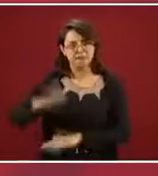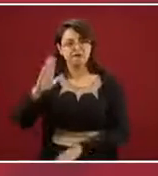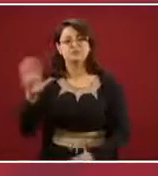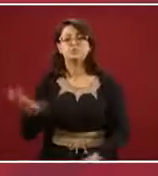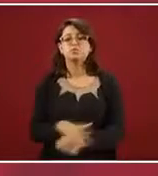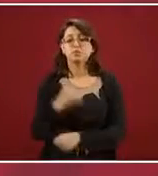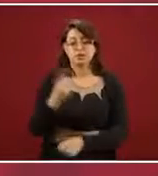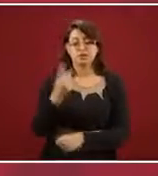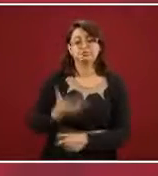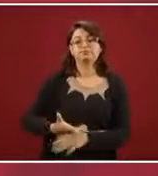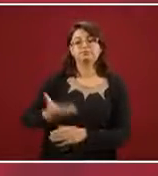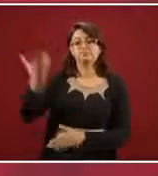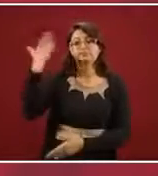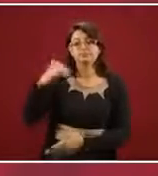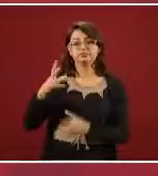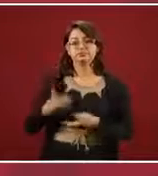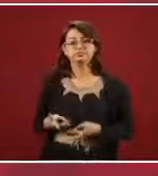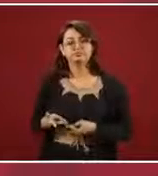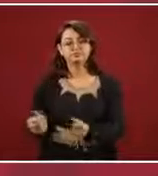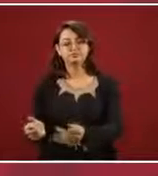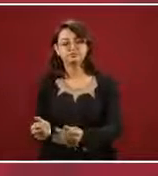gasto, ¿sí?,